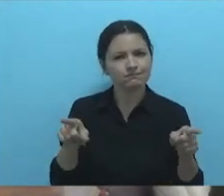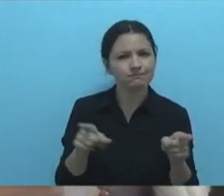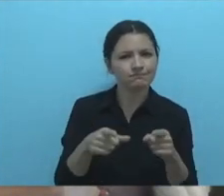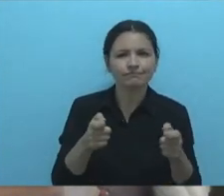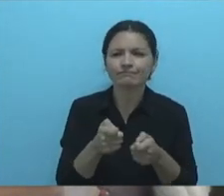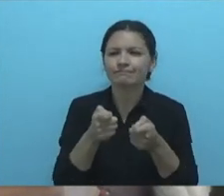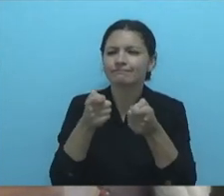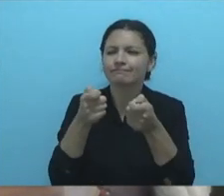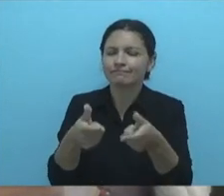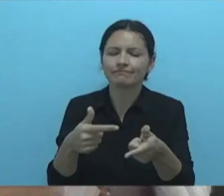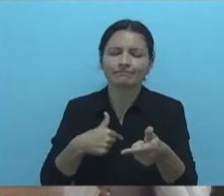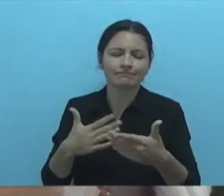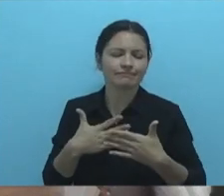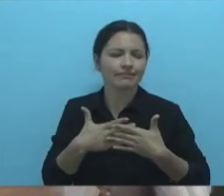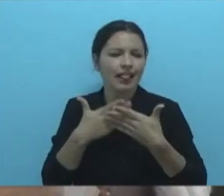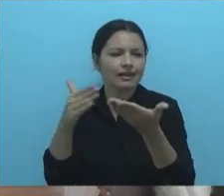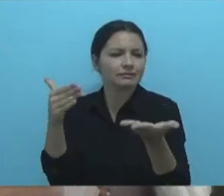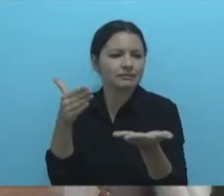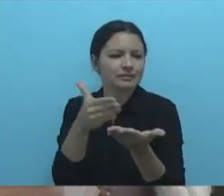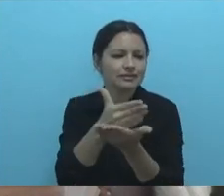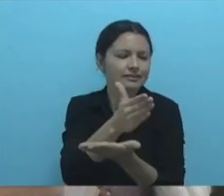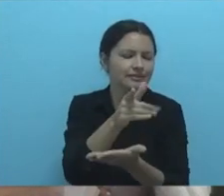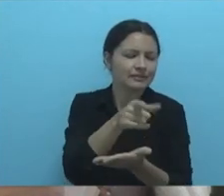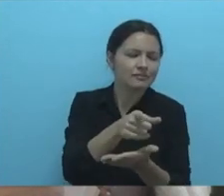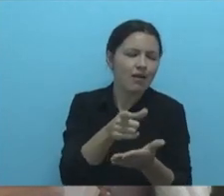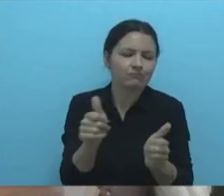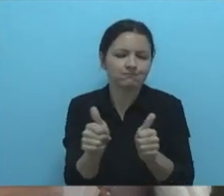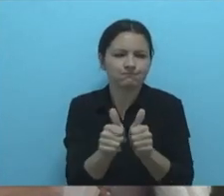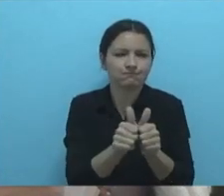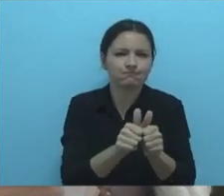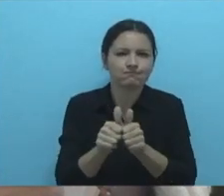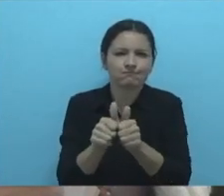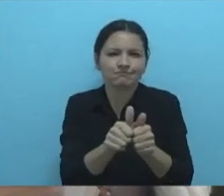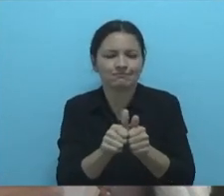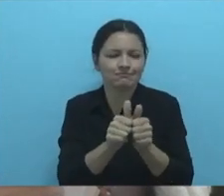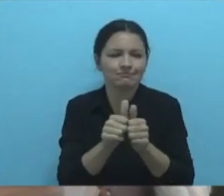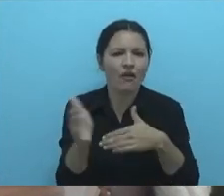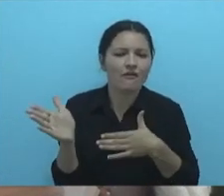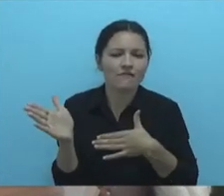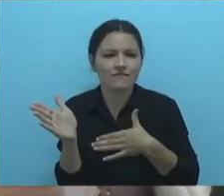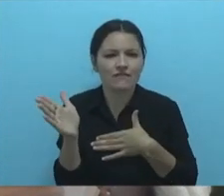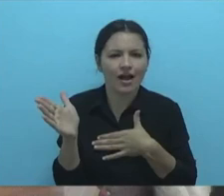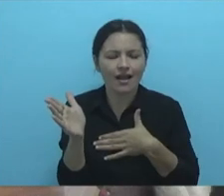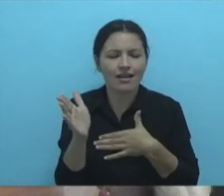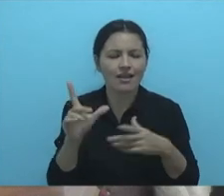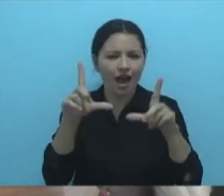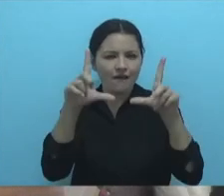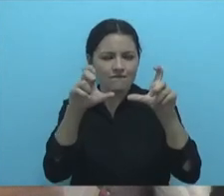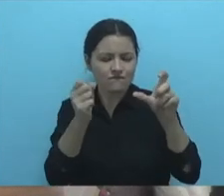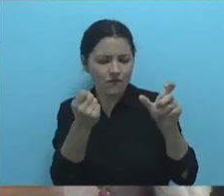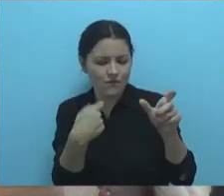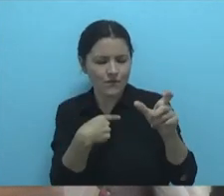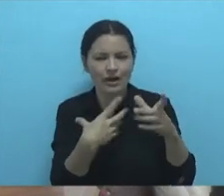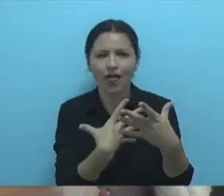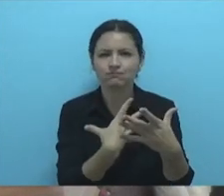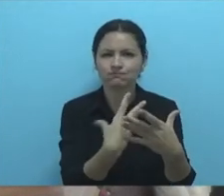en bien a bailaré contigo dejaré mi boca entre tus piernas mi alma en fotografía y Azucenas